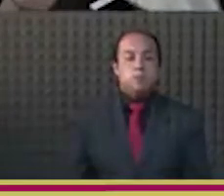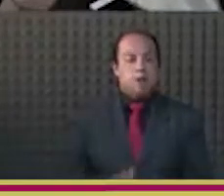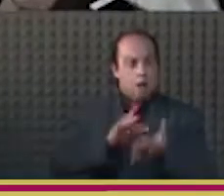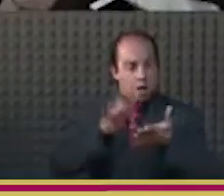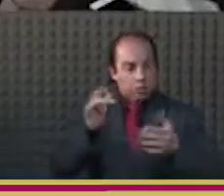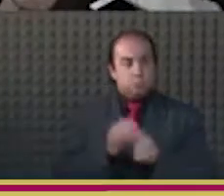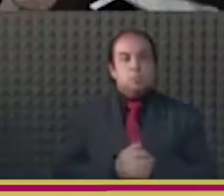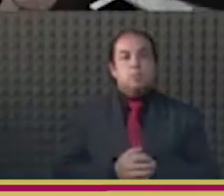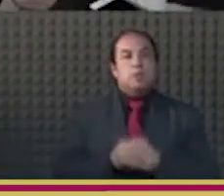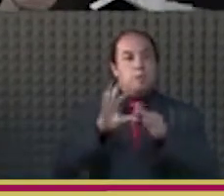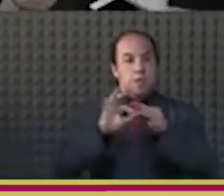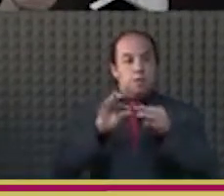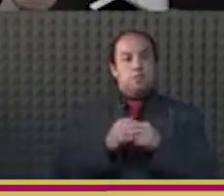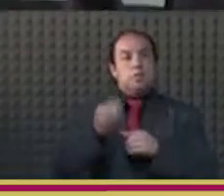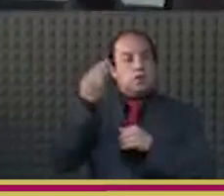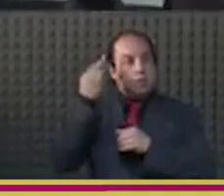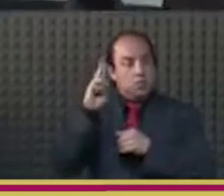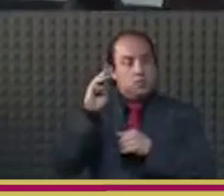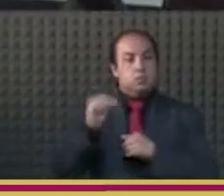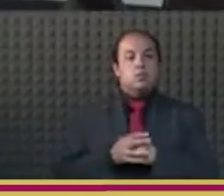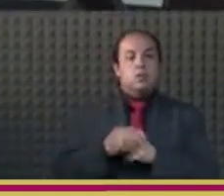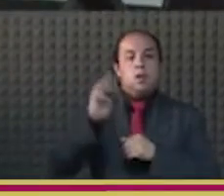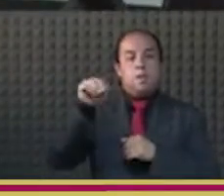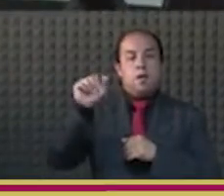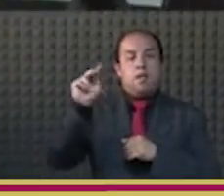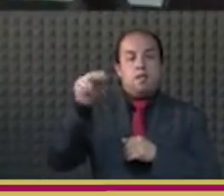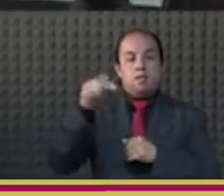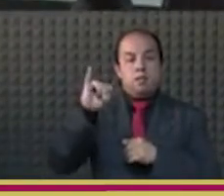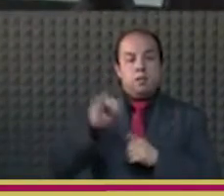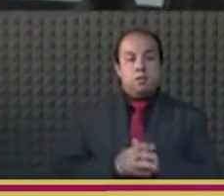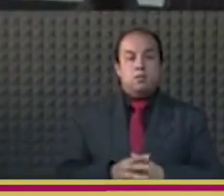Estimamos las palabras del maestro Martí Batres Guadarrama.